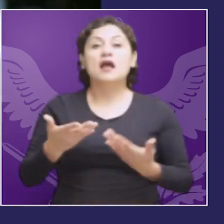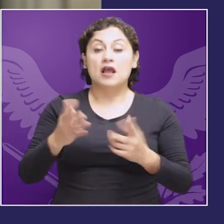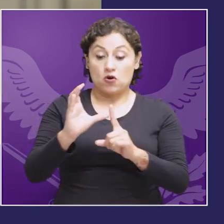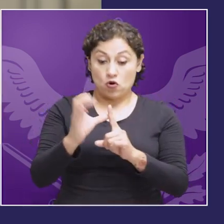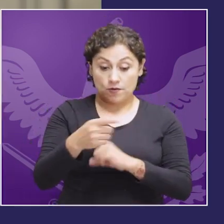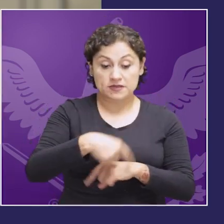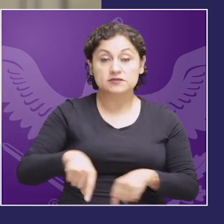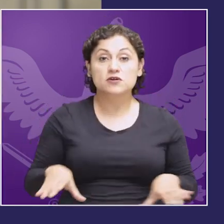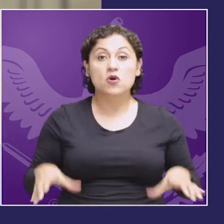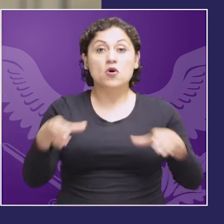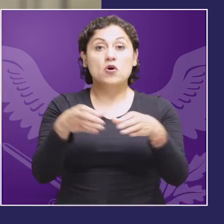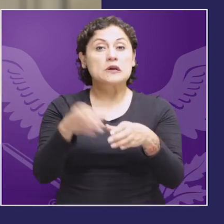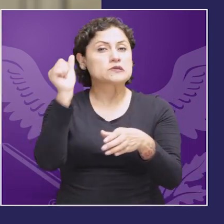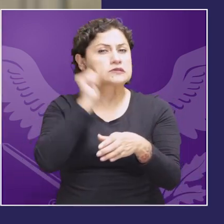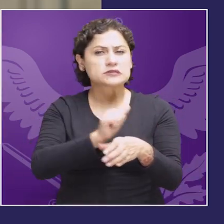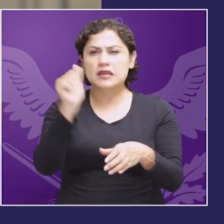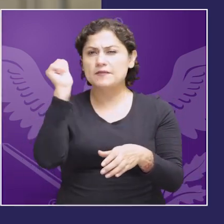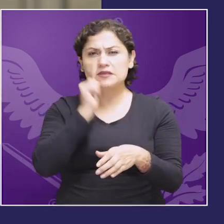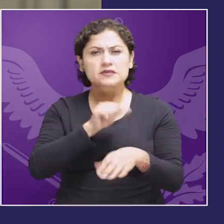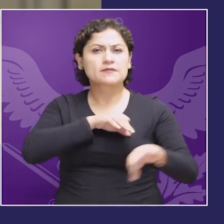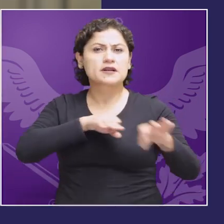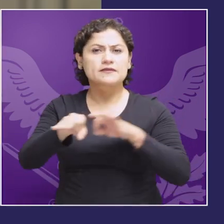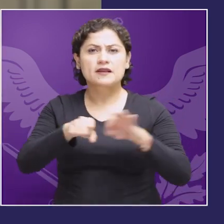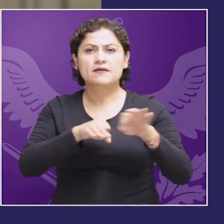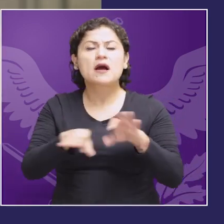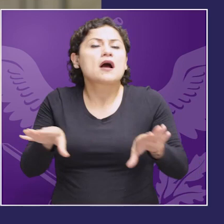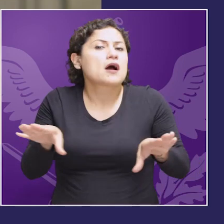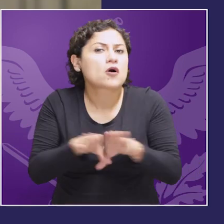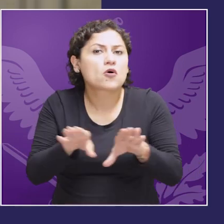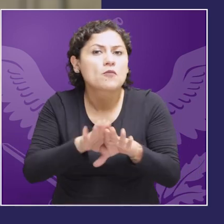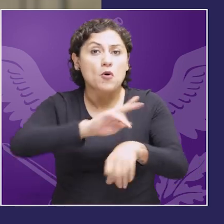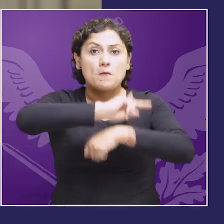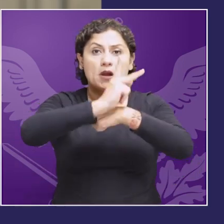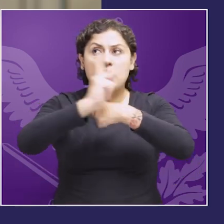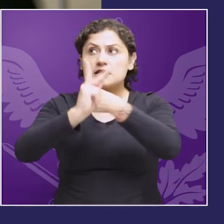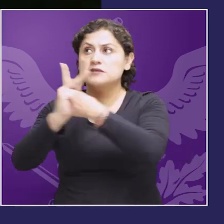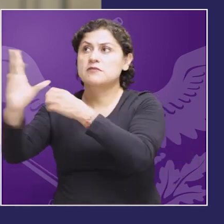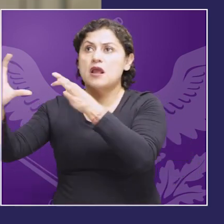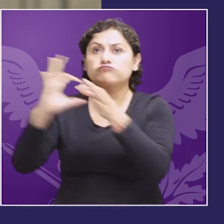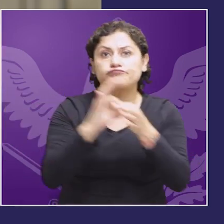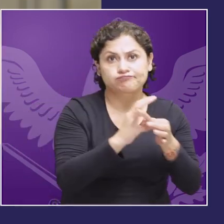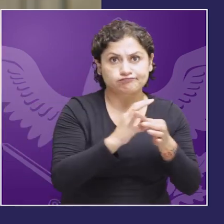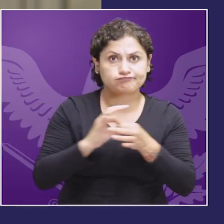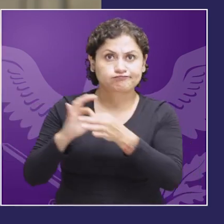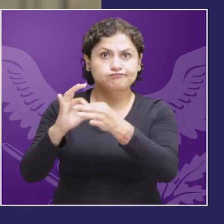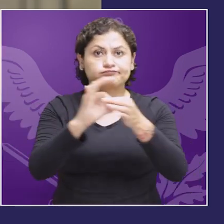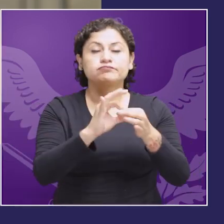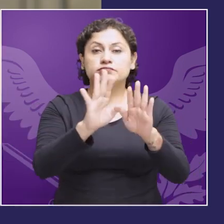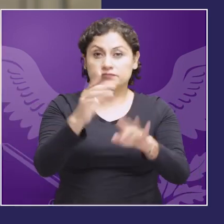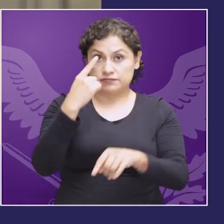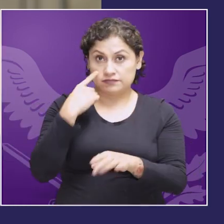La comisión siempre trabaja, y eso es muy, muy importante tener presente, con las experiencias de los países. Si ustedes se